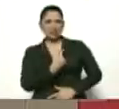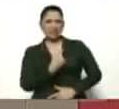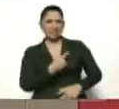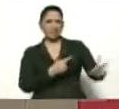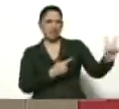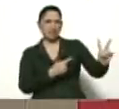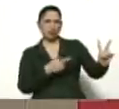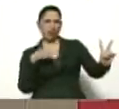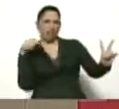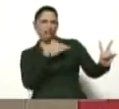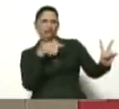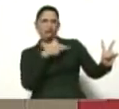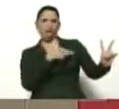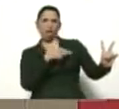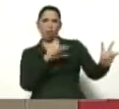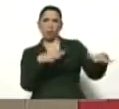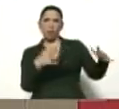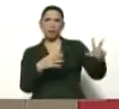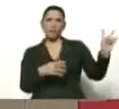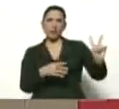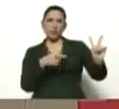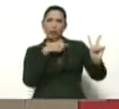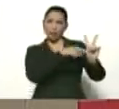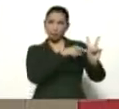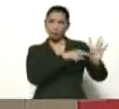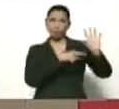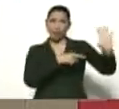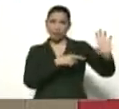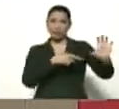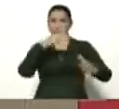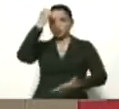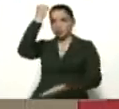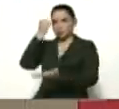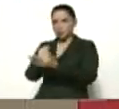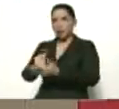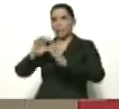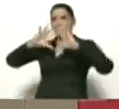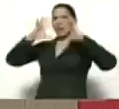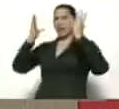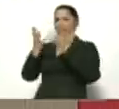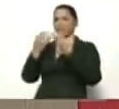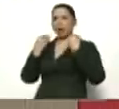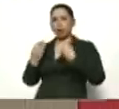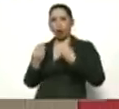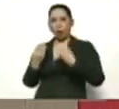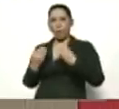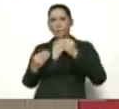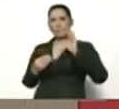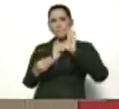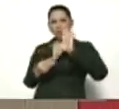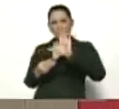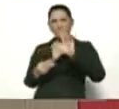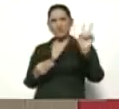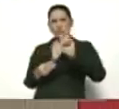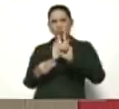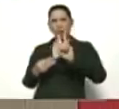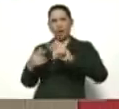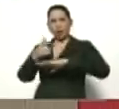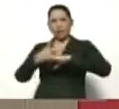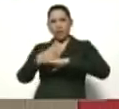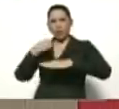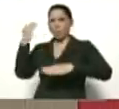venezuela cuando venezuela es uno de los países que han sido certificados por el planeta entero como de los países y los gobiernos que más luchan